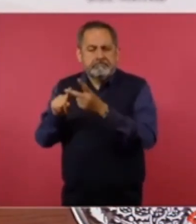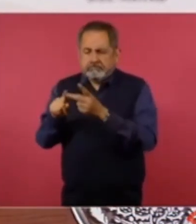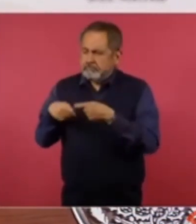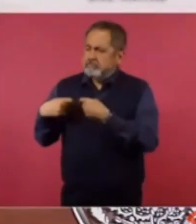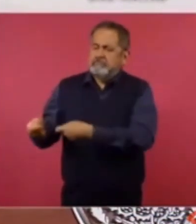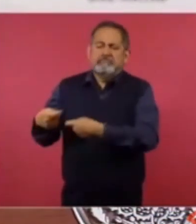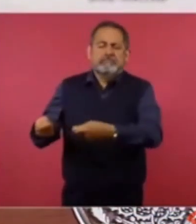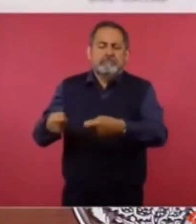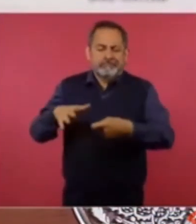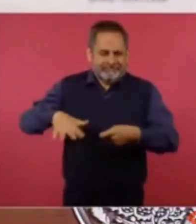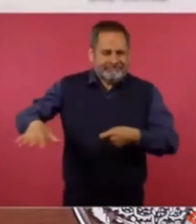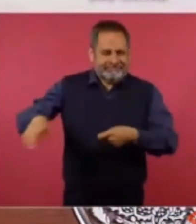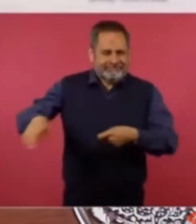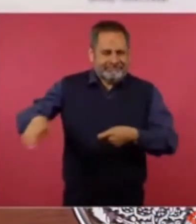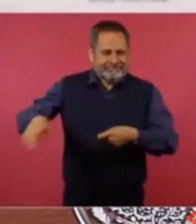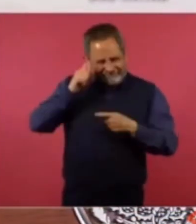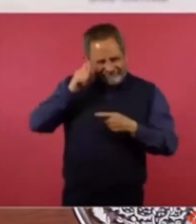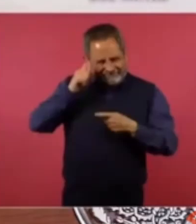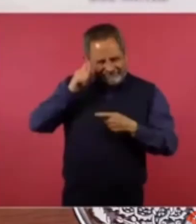Y